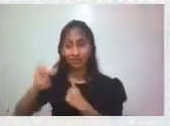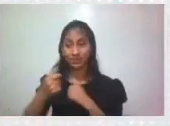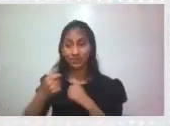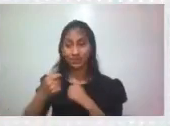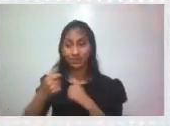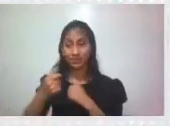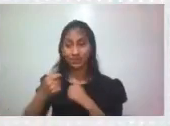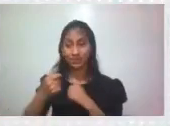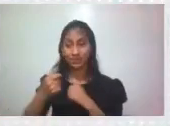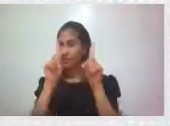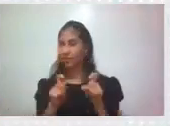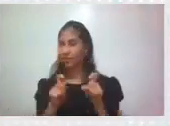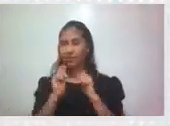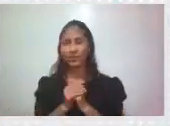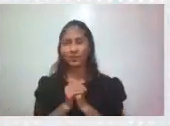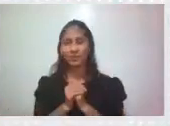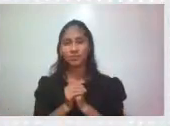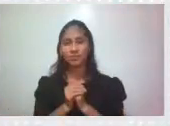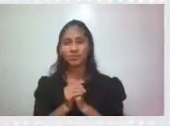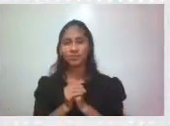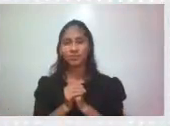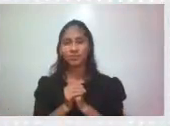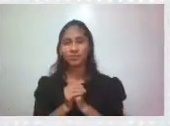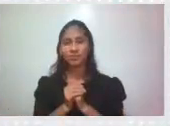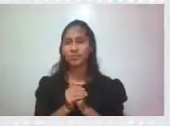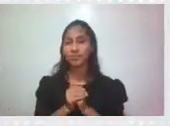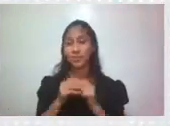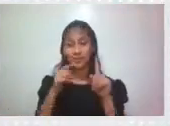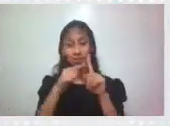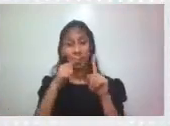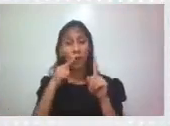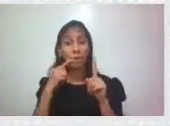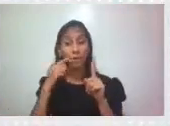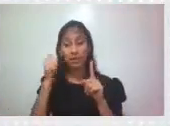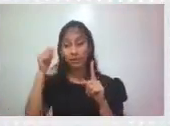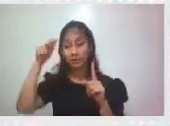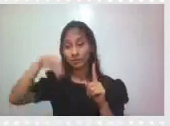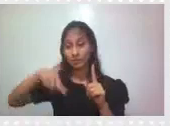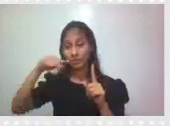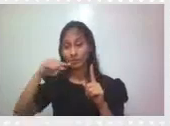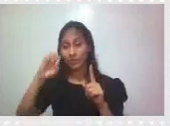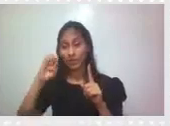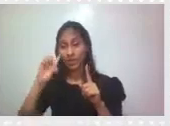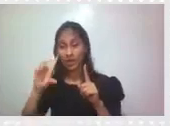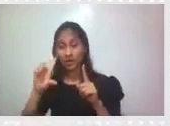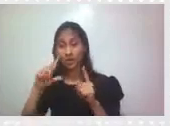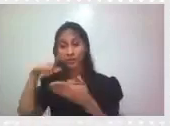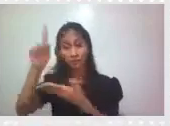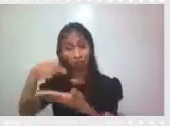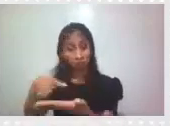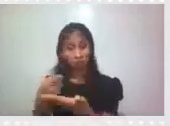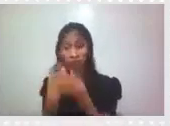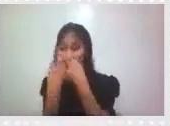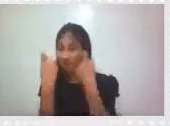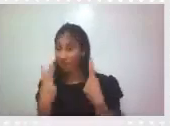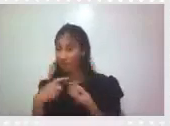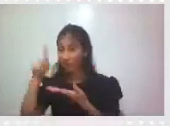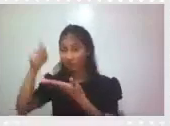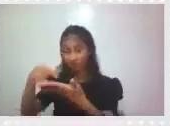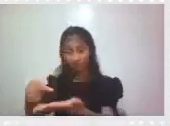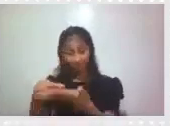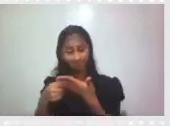pregunta la formula Ángel Sosa Espinosa. Muchas gracias por la pregunta. La voy a leer.